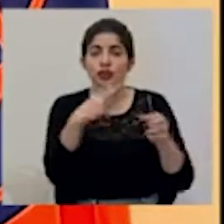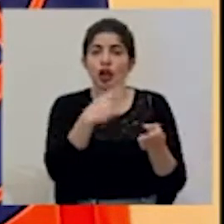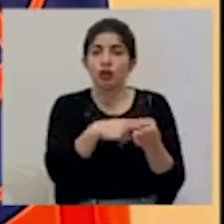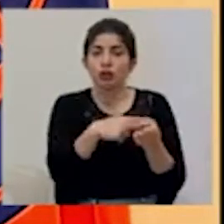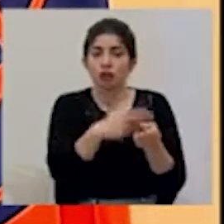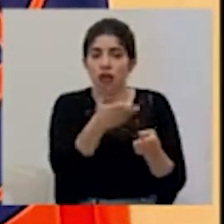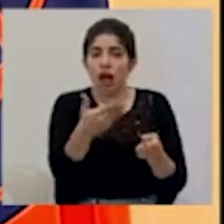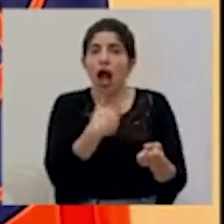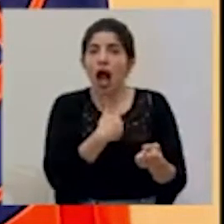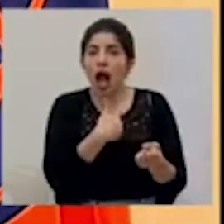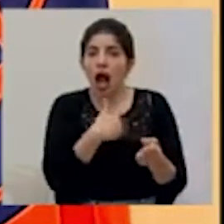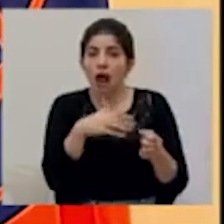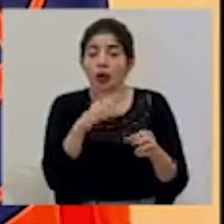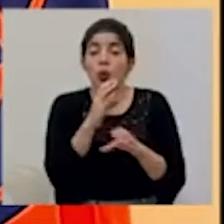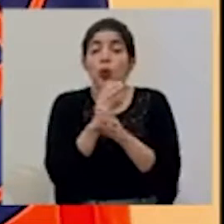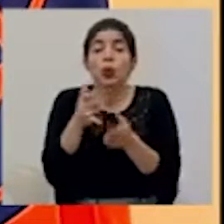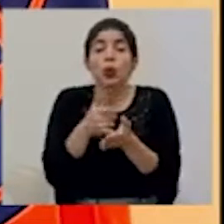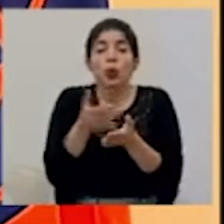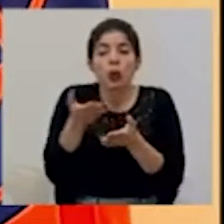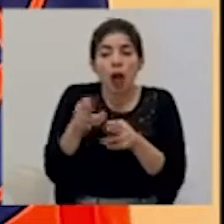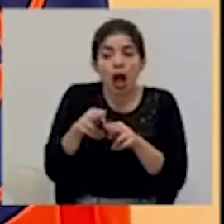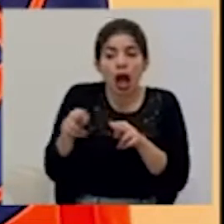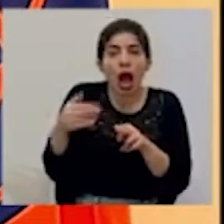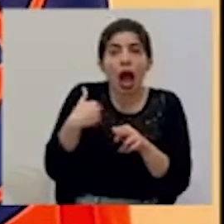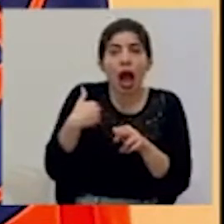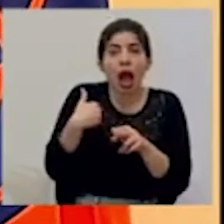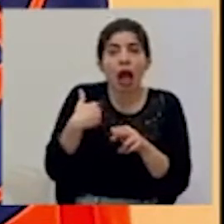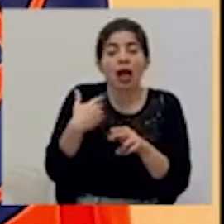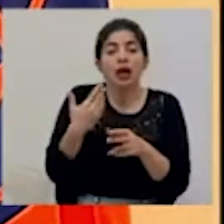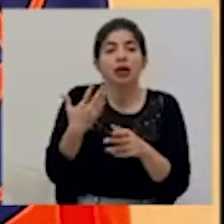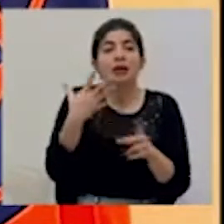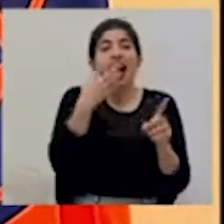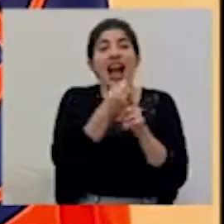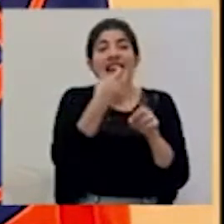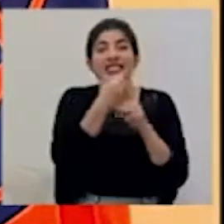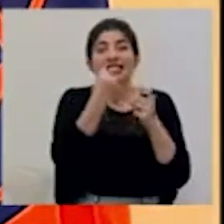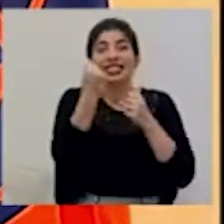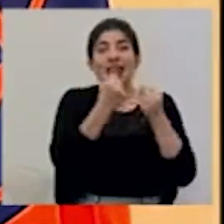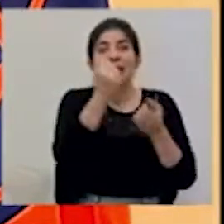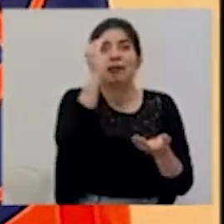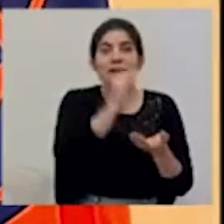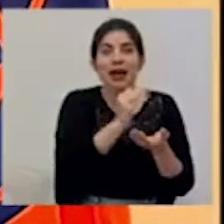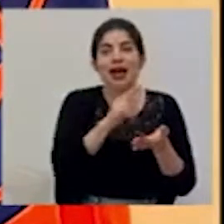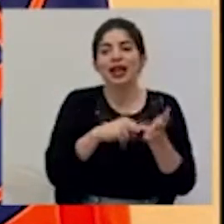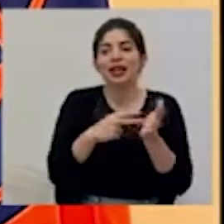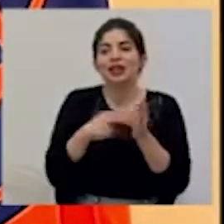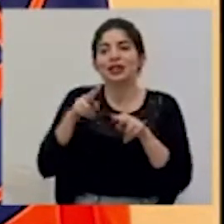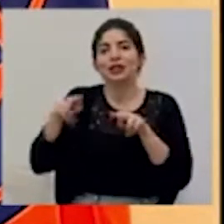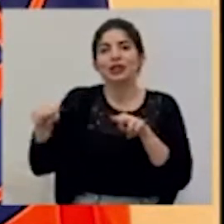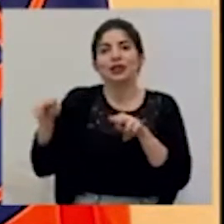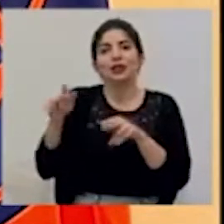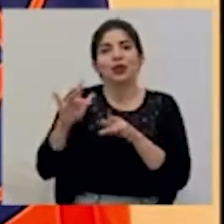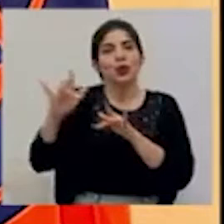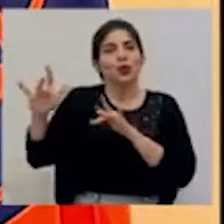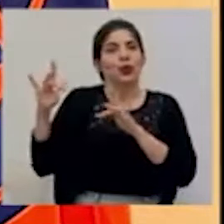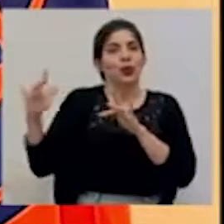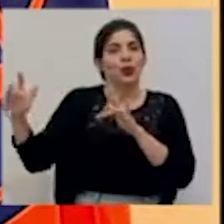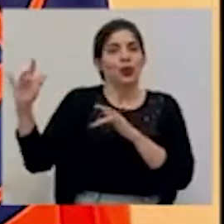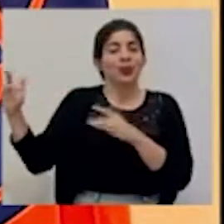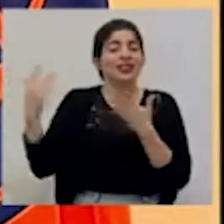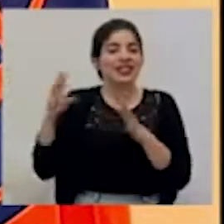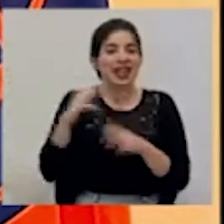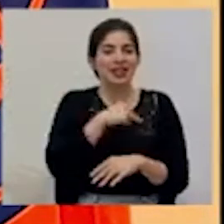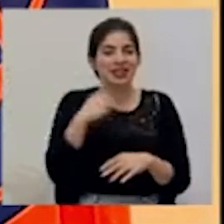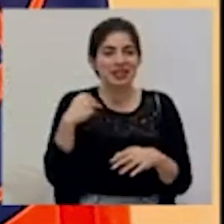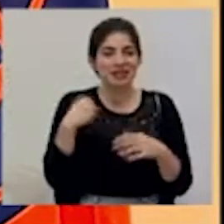hospitales, en las UCI sobre todo, reducción de los accidentes de tránsito. Eso incluso hay declaraciones que ya el ministro de Salud